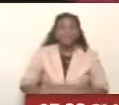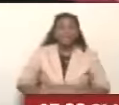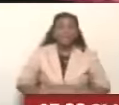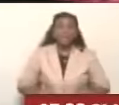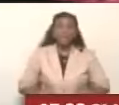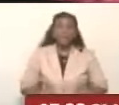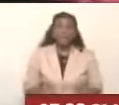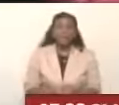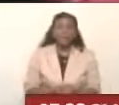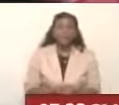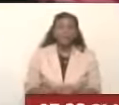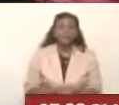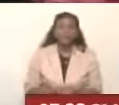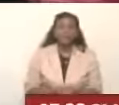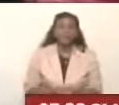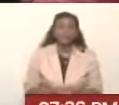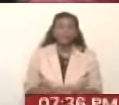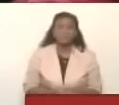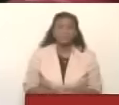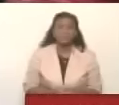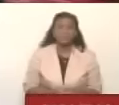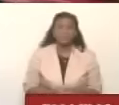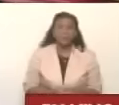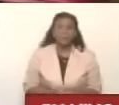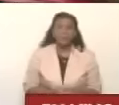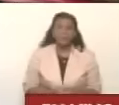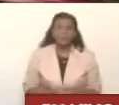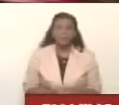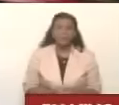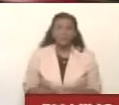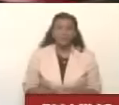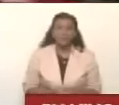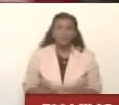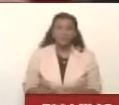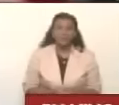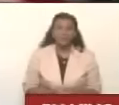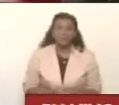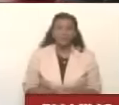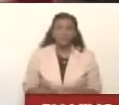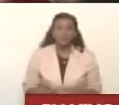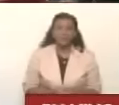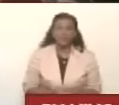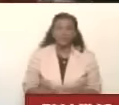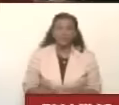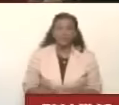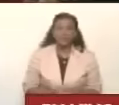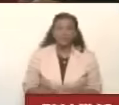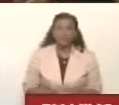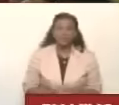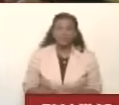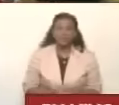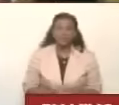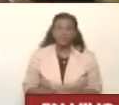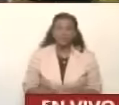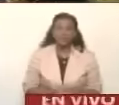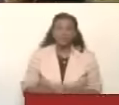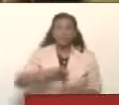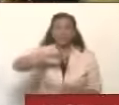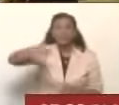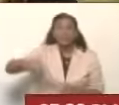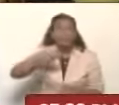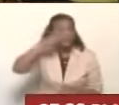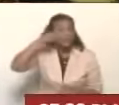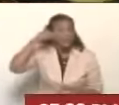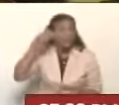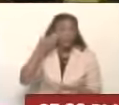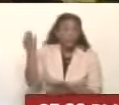bien. Zona digital. Uno de los segmentos más muy emocionante, déjame decirte, muy emocionante. Fíjese, vamos con la segunda información